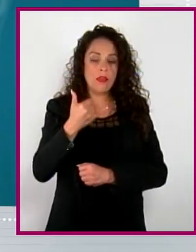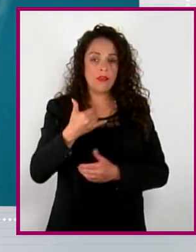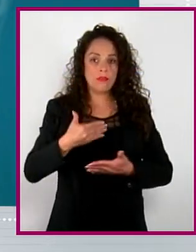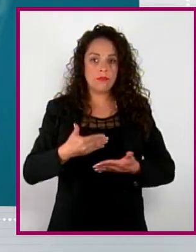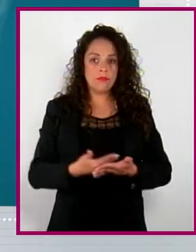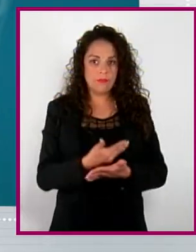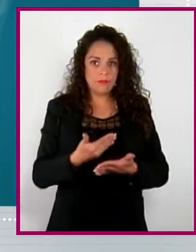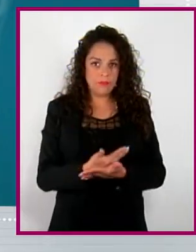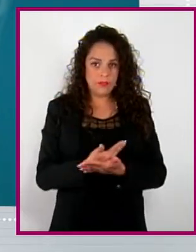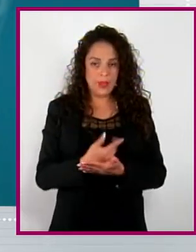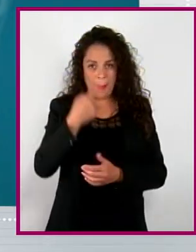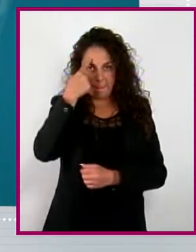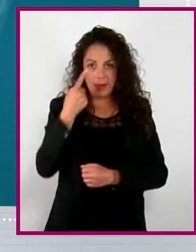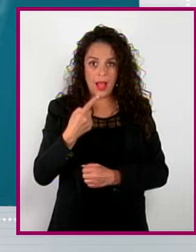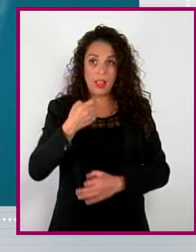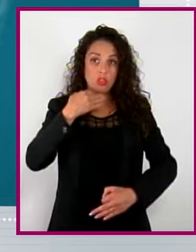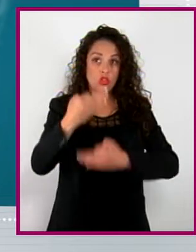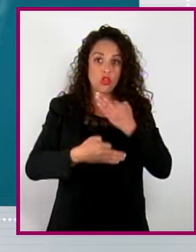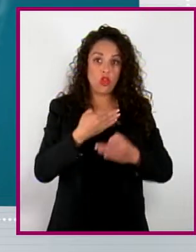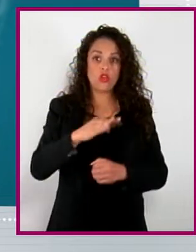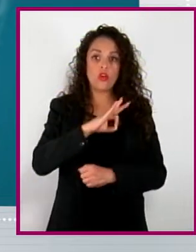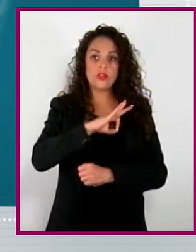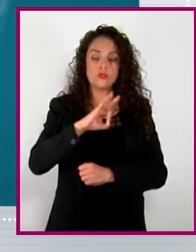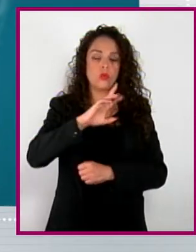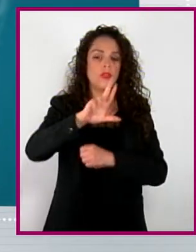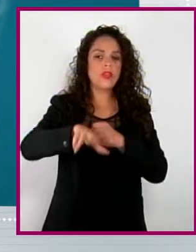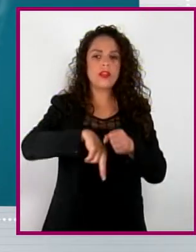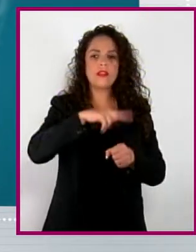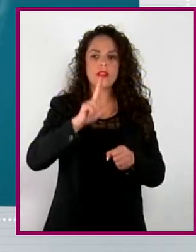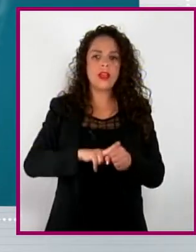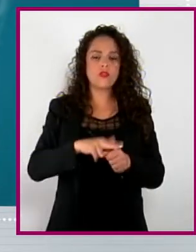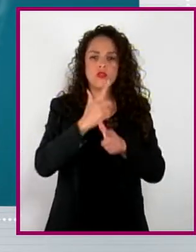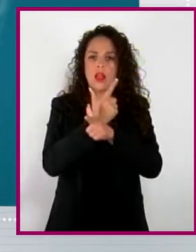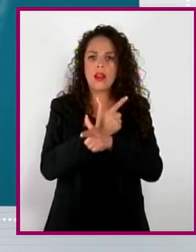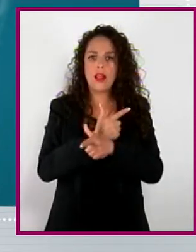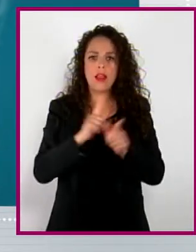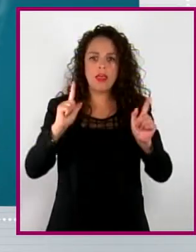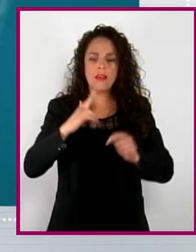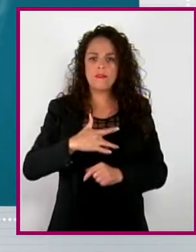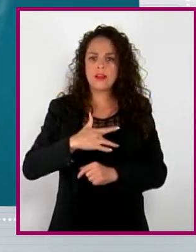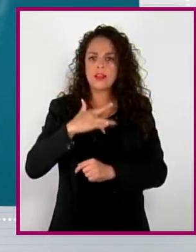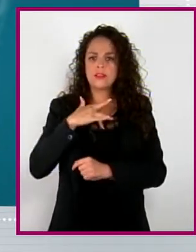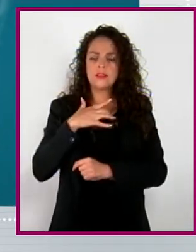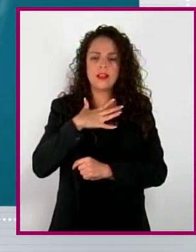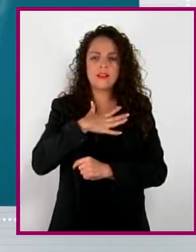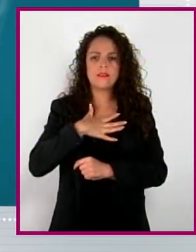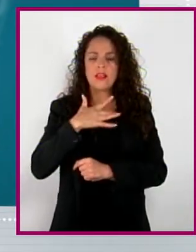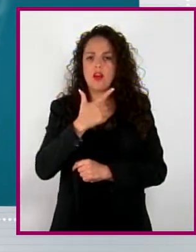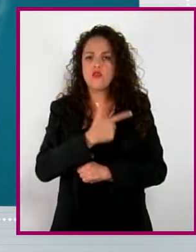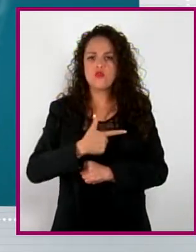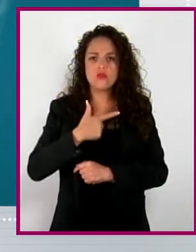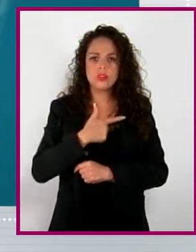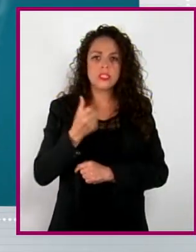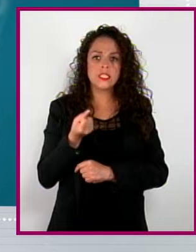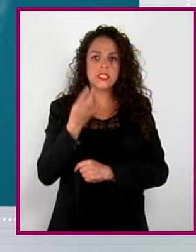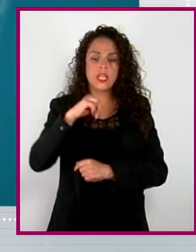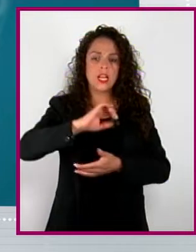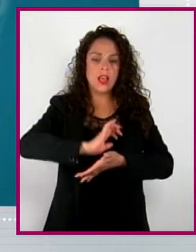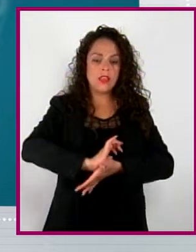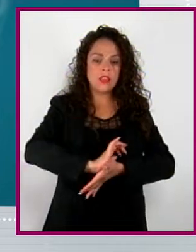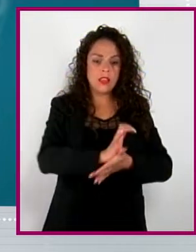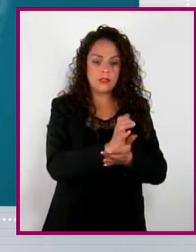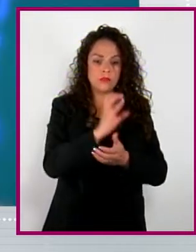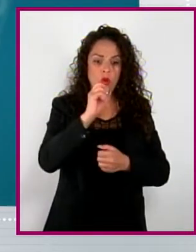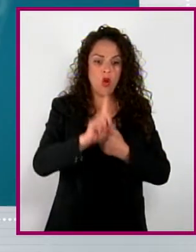todos podamos ejercer nuestra sexualidad de forma natural, libre y placenteramente, sin ningún tipo de discriminación, coacción